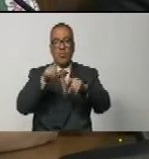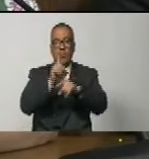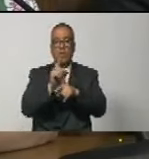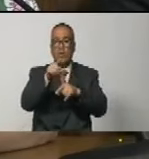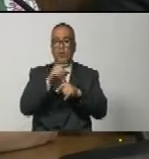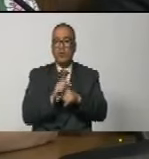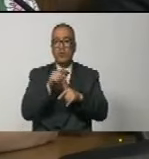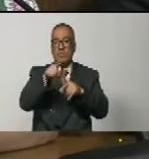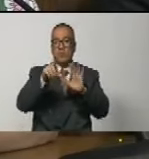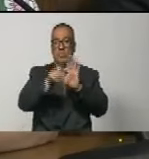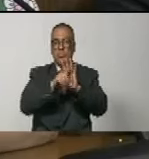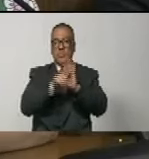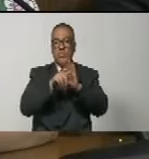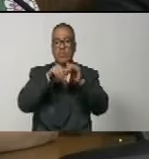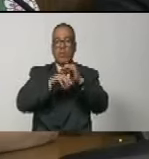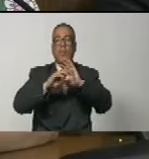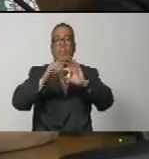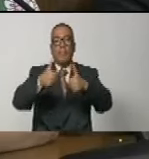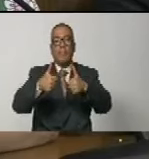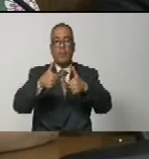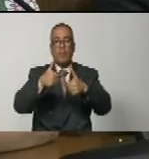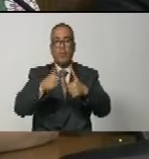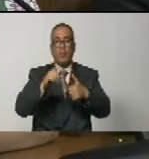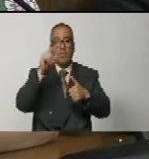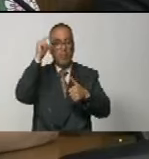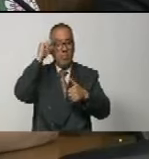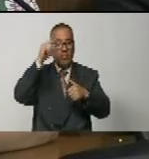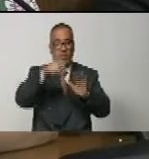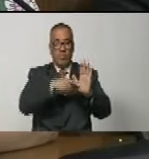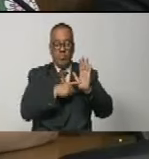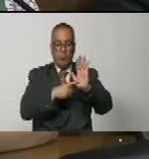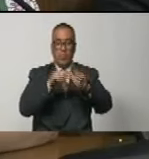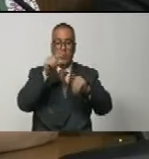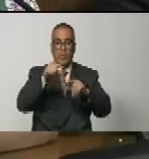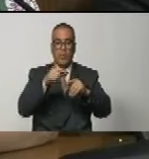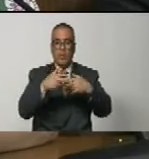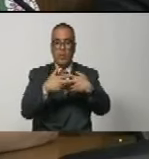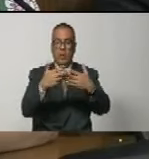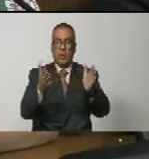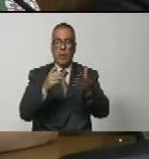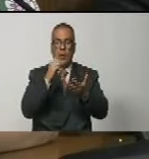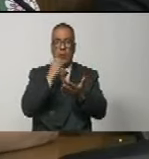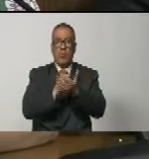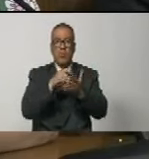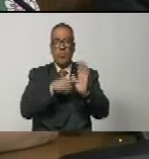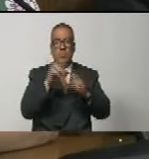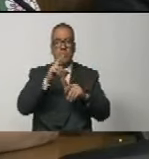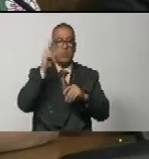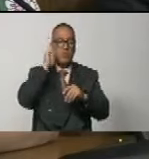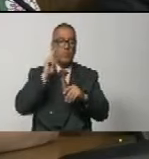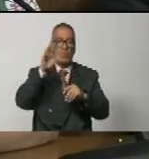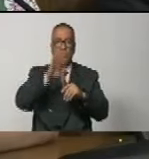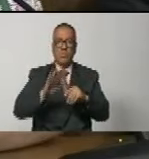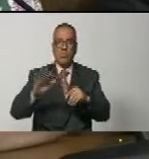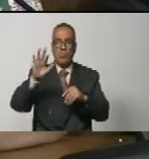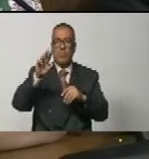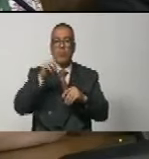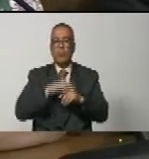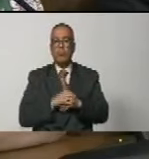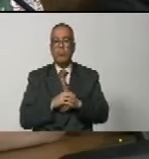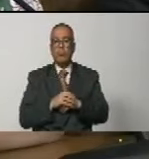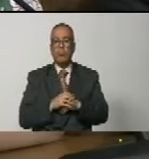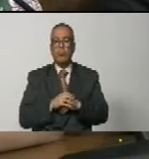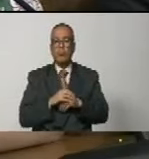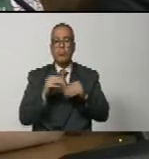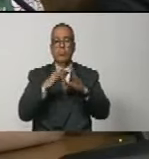única. Esta ley entrará en vigencia a partir de la fecha de su publicación en la Gaceta Oficial de la República Bolivariana de